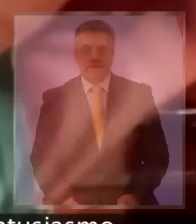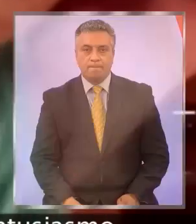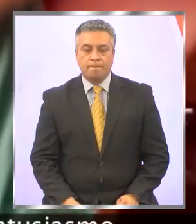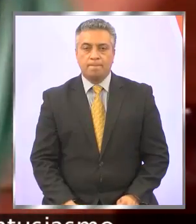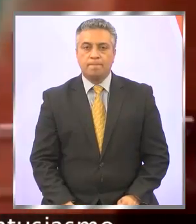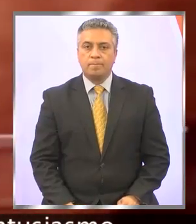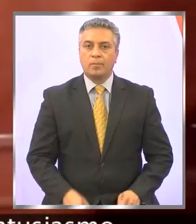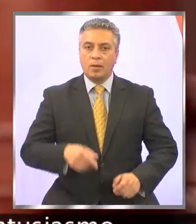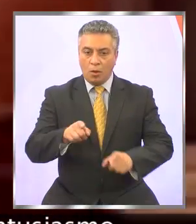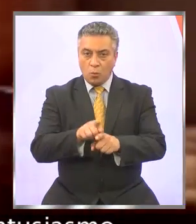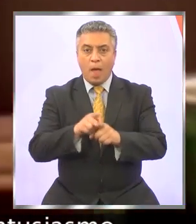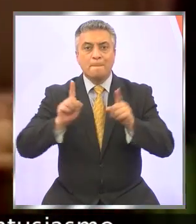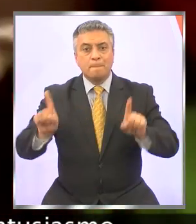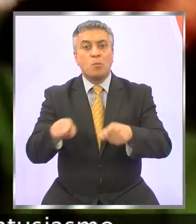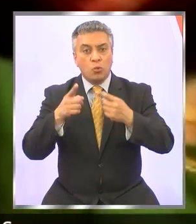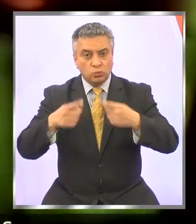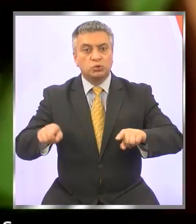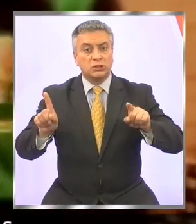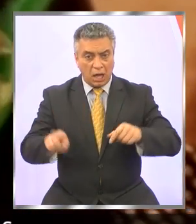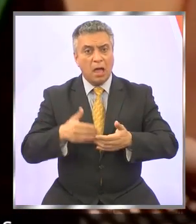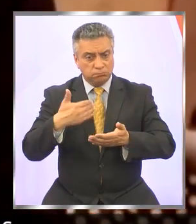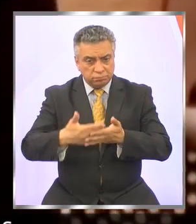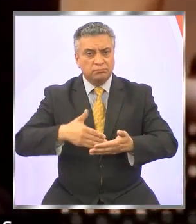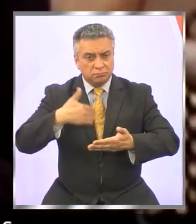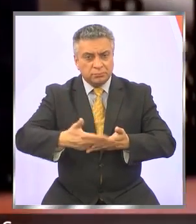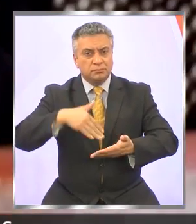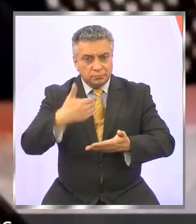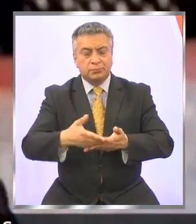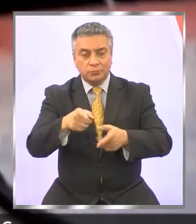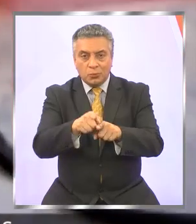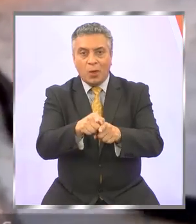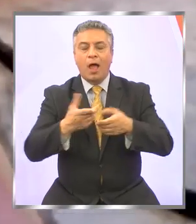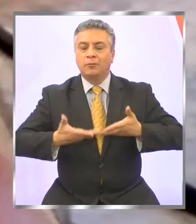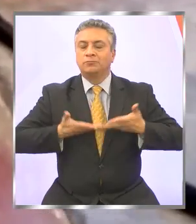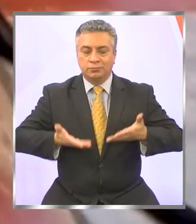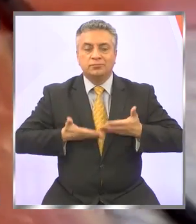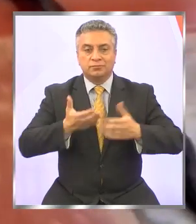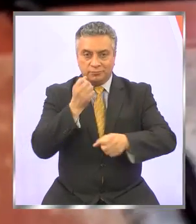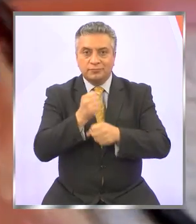Al ritmo de la música y con entusiasmo comienzan sus telares.